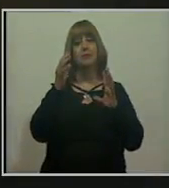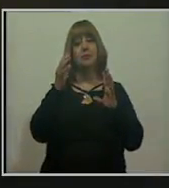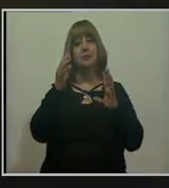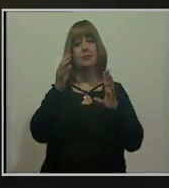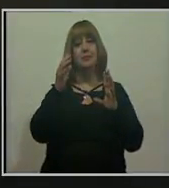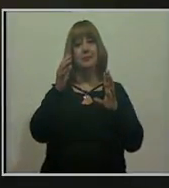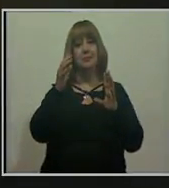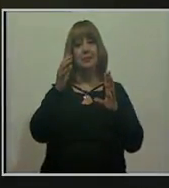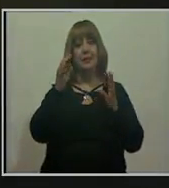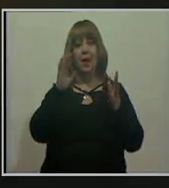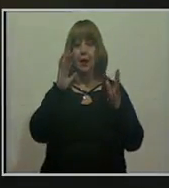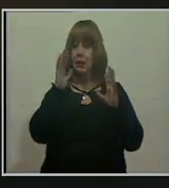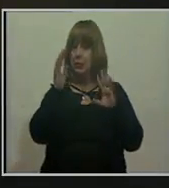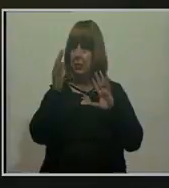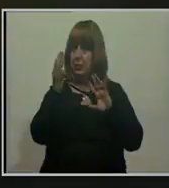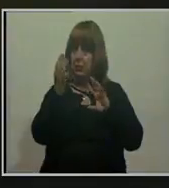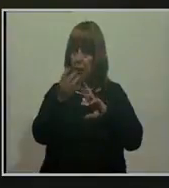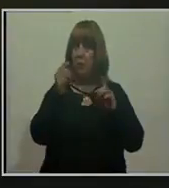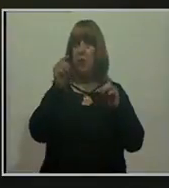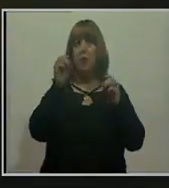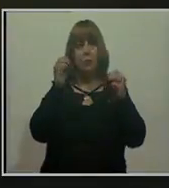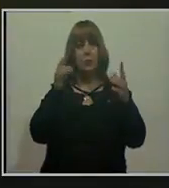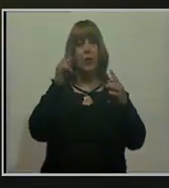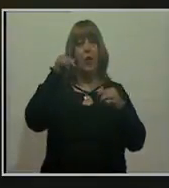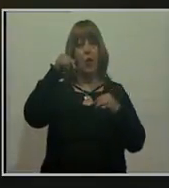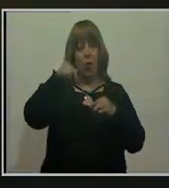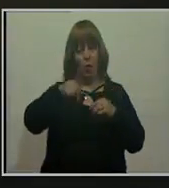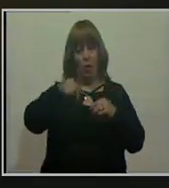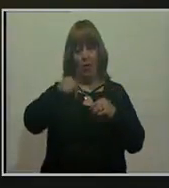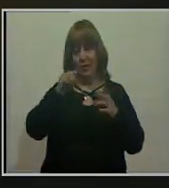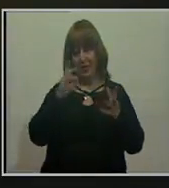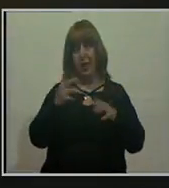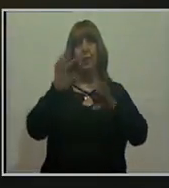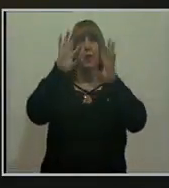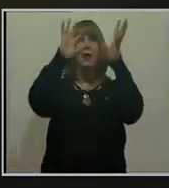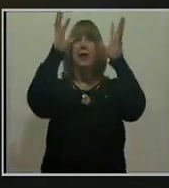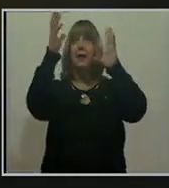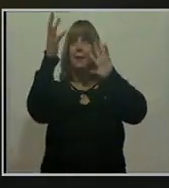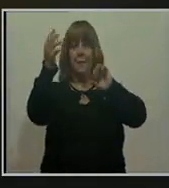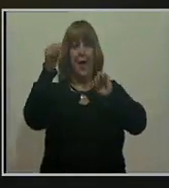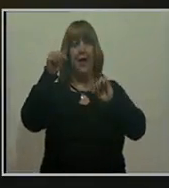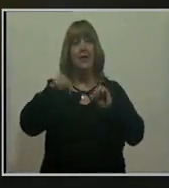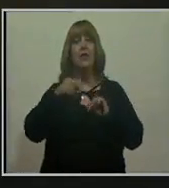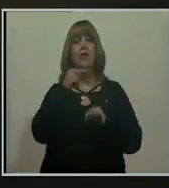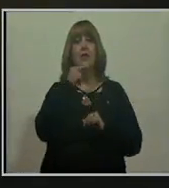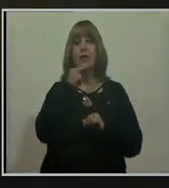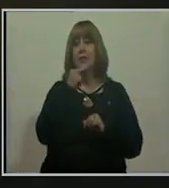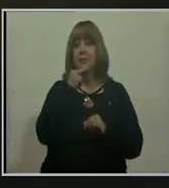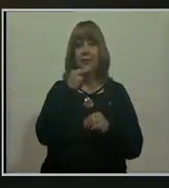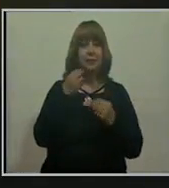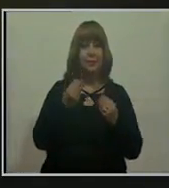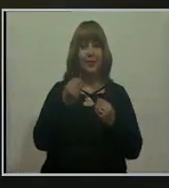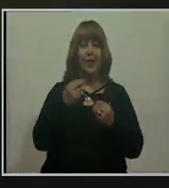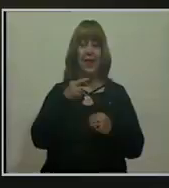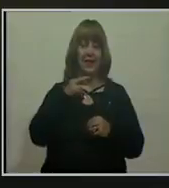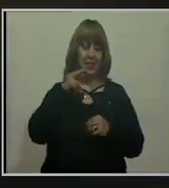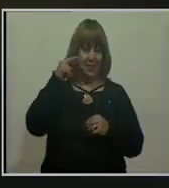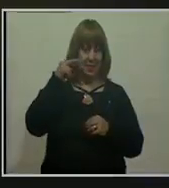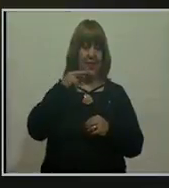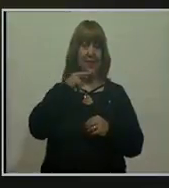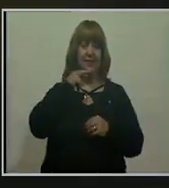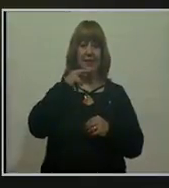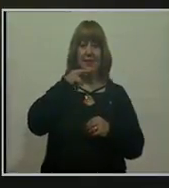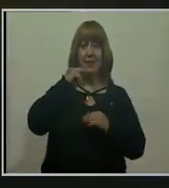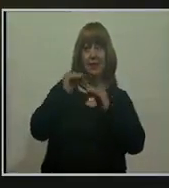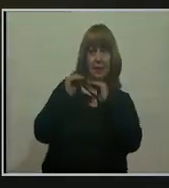tiene que ver con la meteorología, pero es mucho más amplio. El tiempo es hoy. ¿Qué va a pasar entonces el viernes? 17 grados la